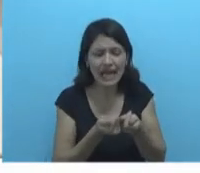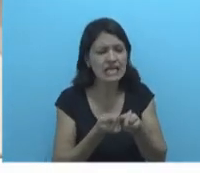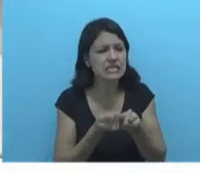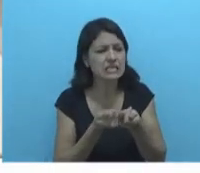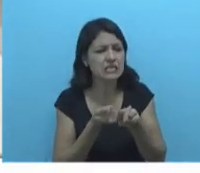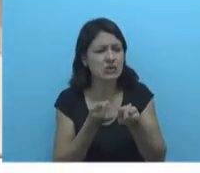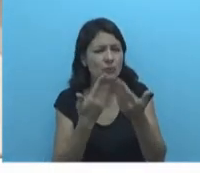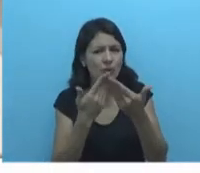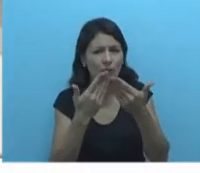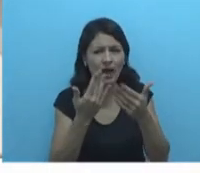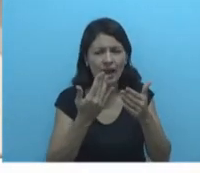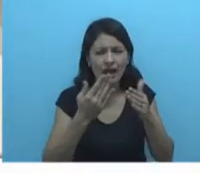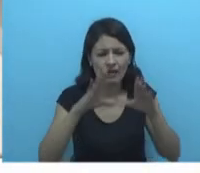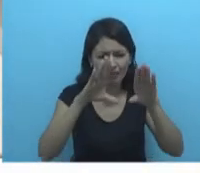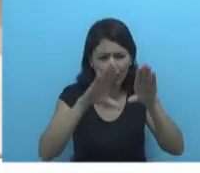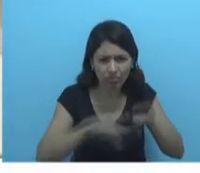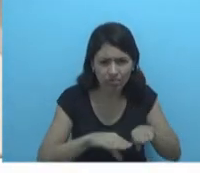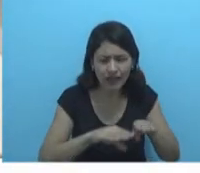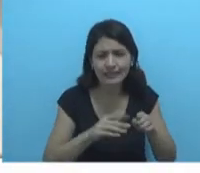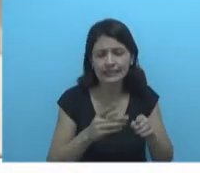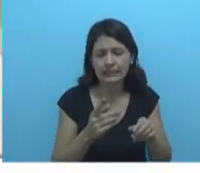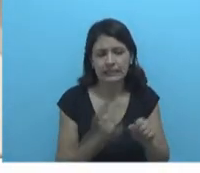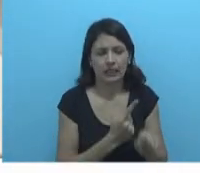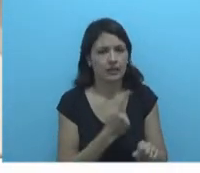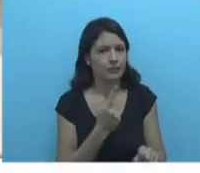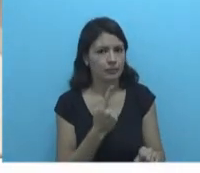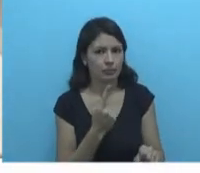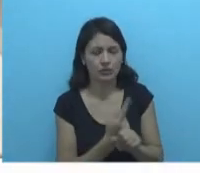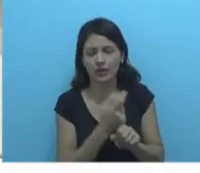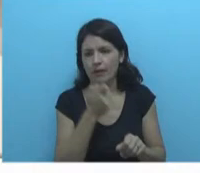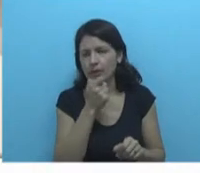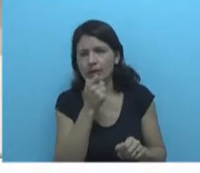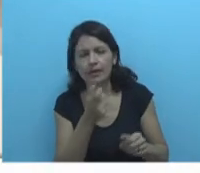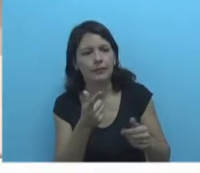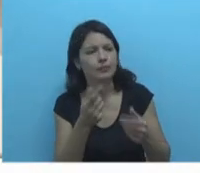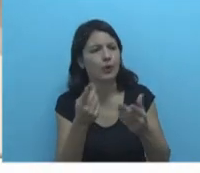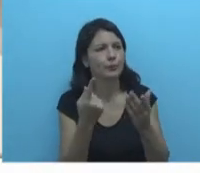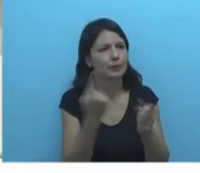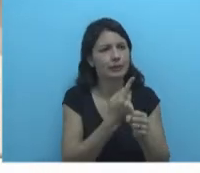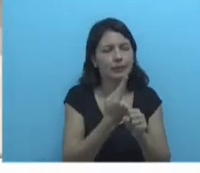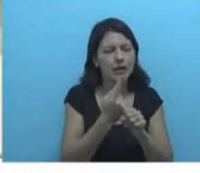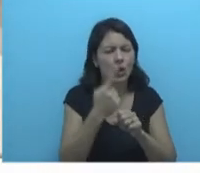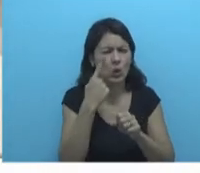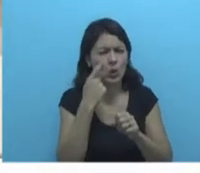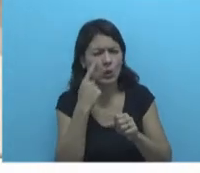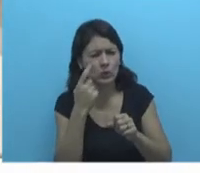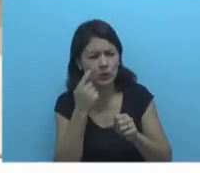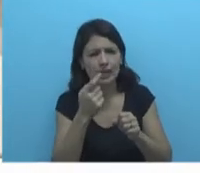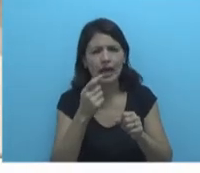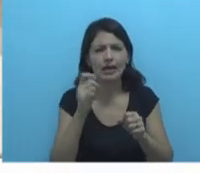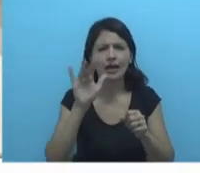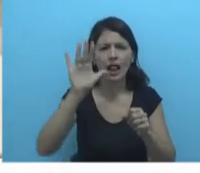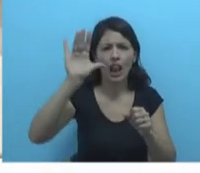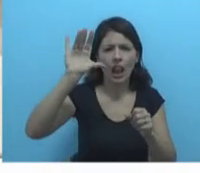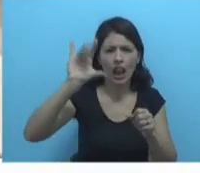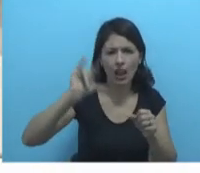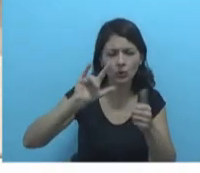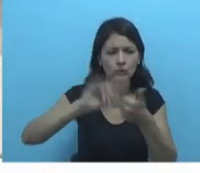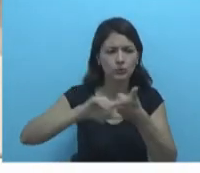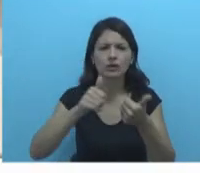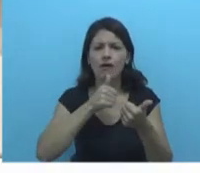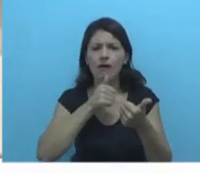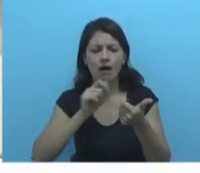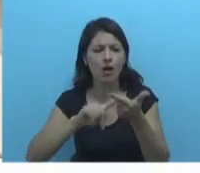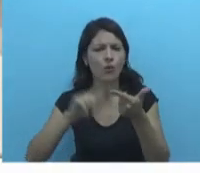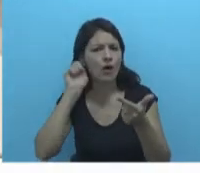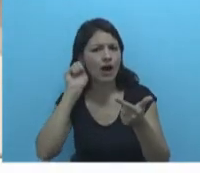un lado, el control de tarifas de luz, tarifas de agua, tarifas de gas. Lo hizo con las tarifas de combustible hasta el mes